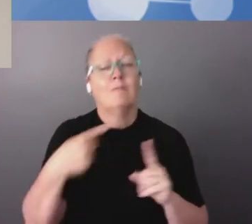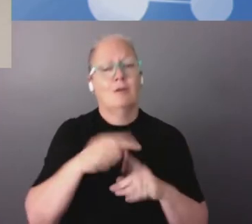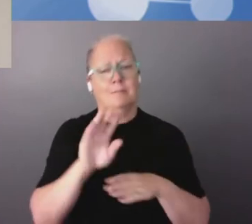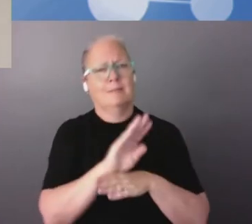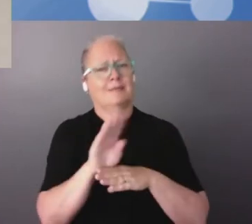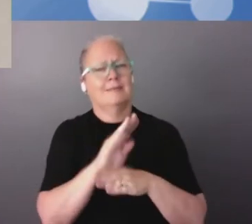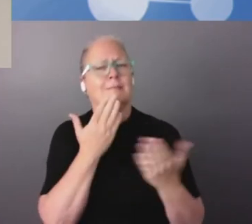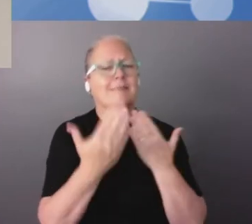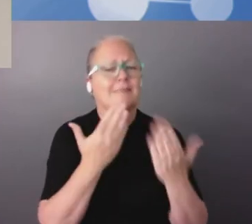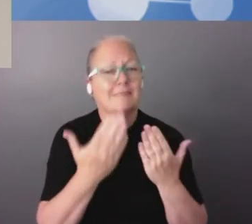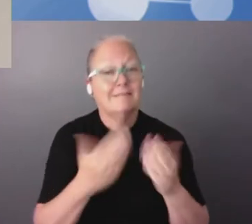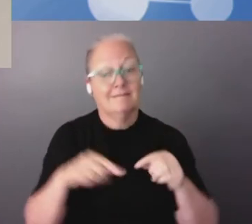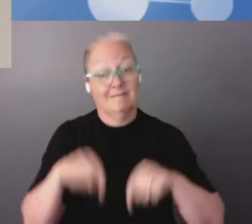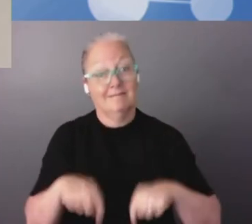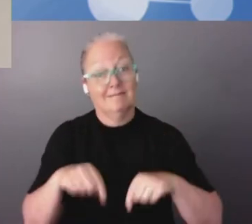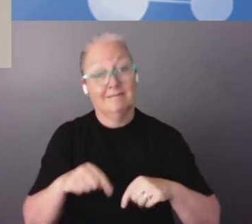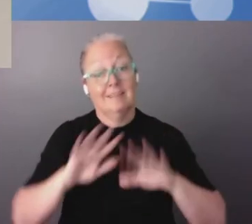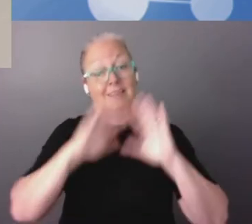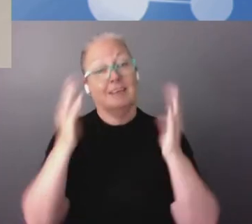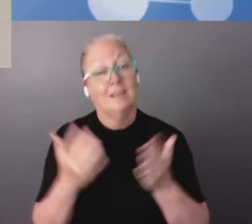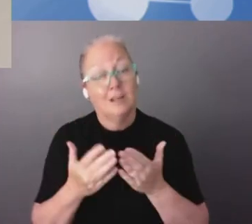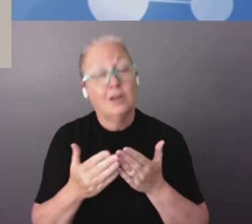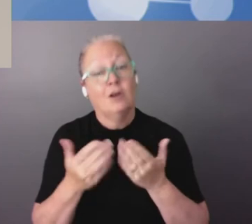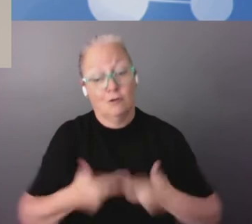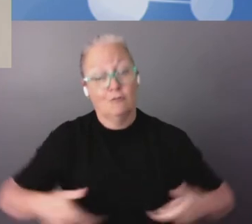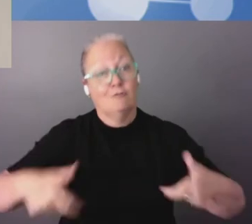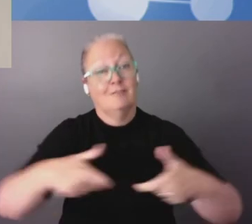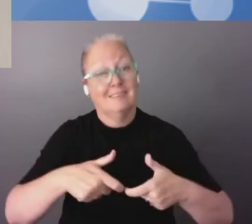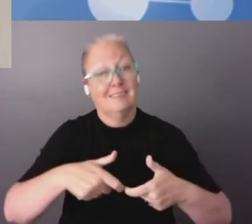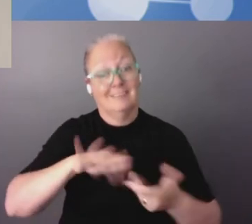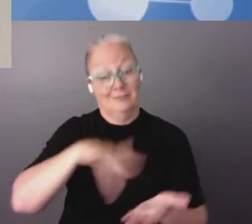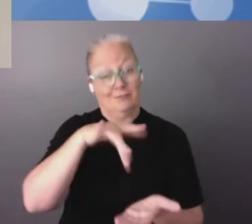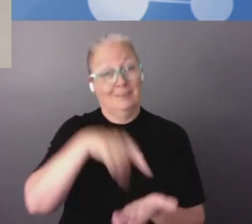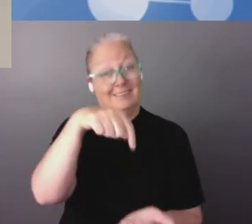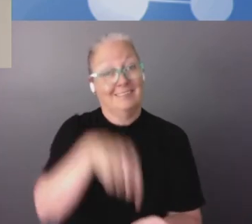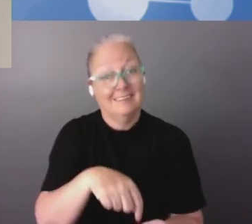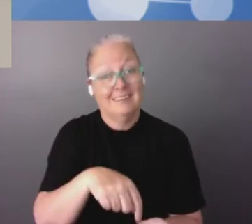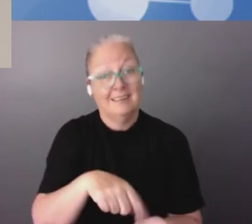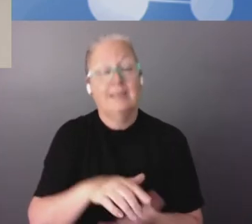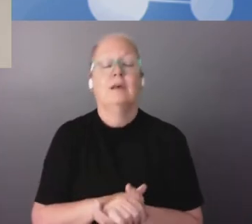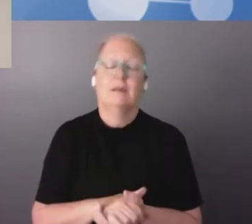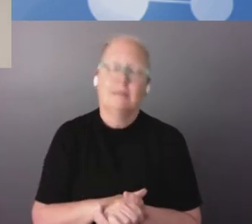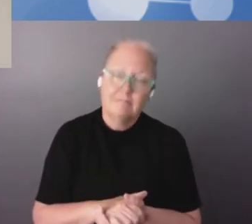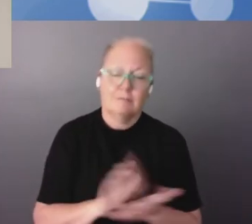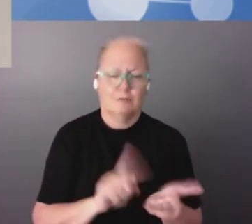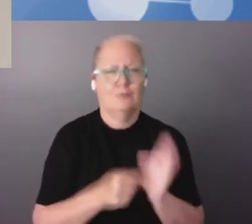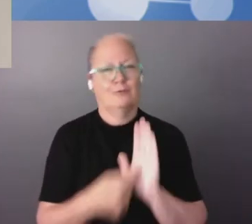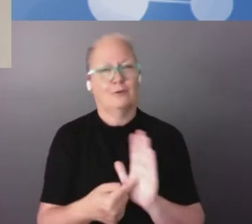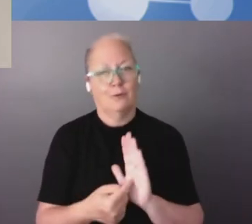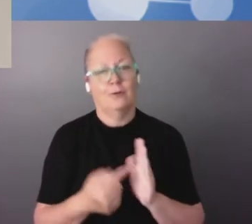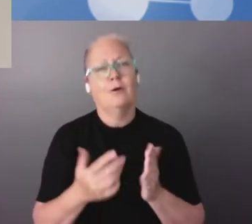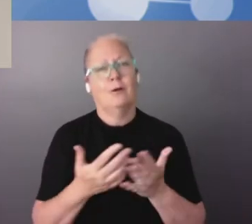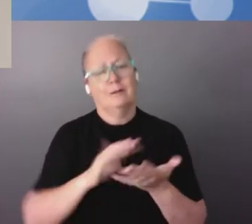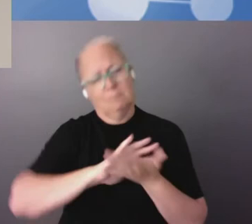Este centro de congresos internacional en el que se encuentra en este momento es uno de los mejores efectos de dicha modificación, de dicho